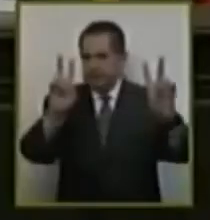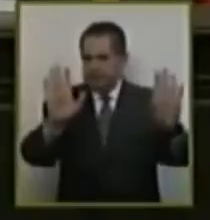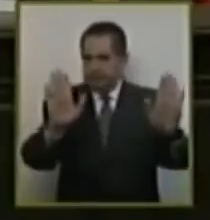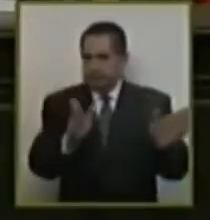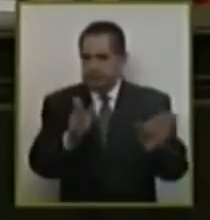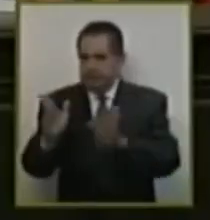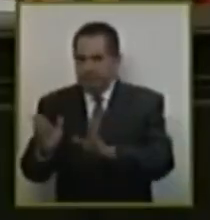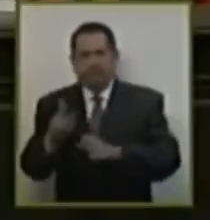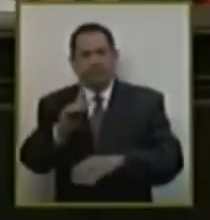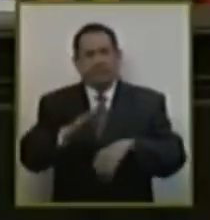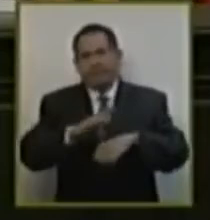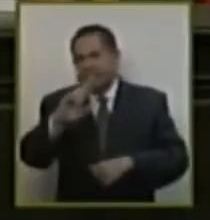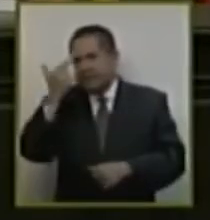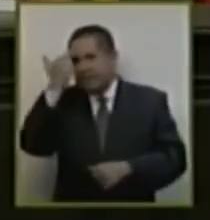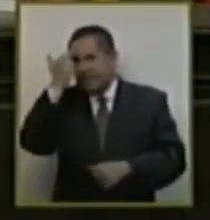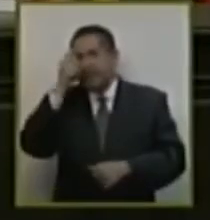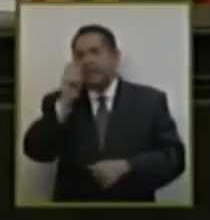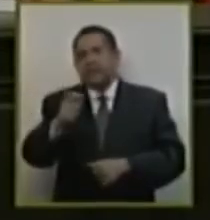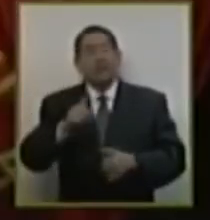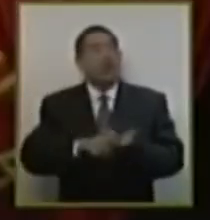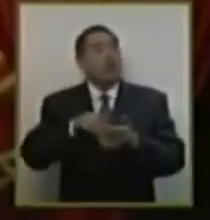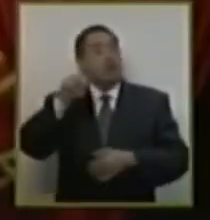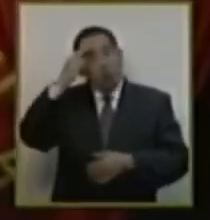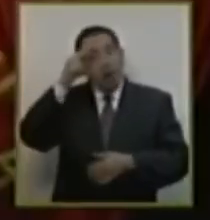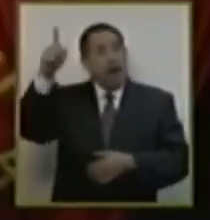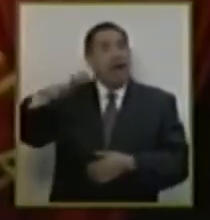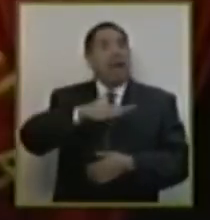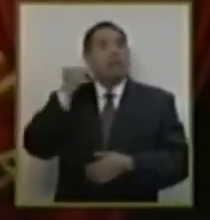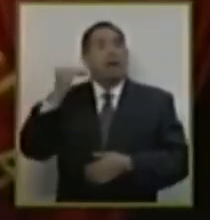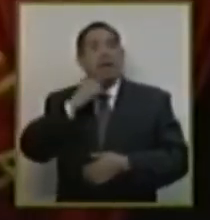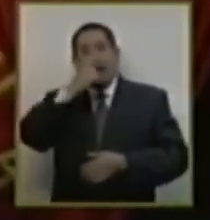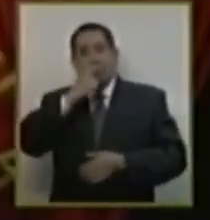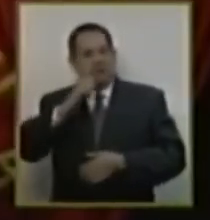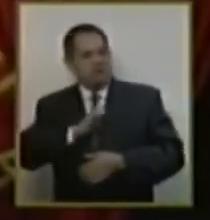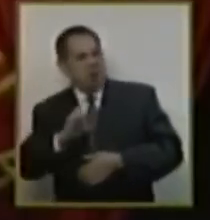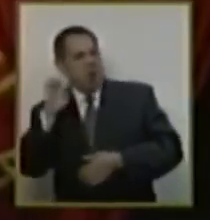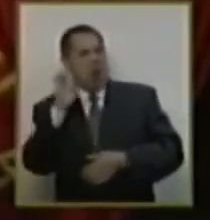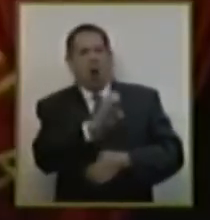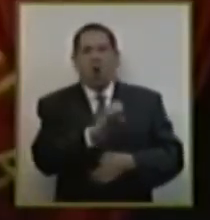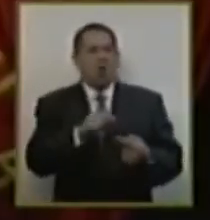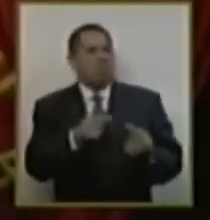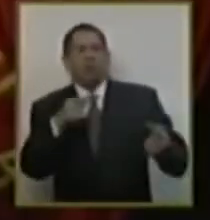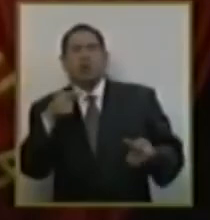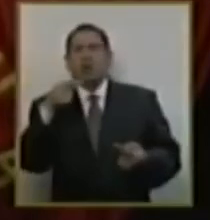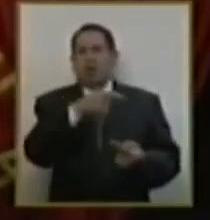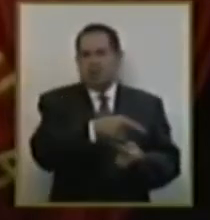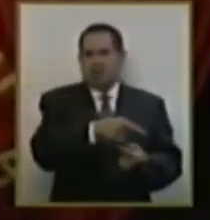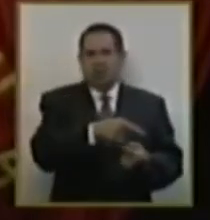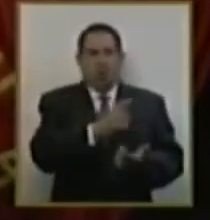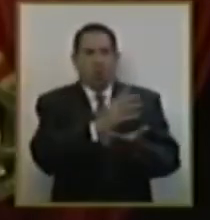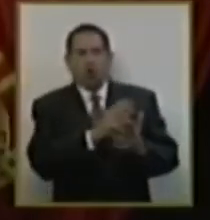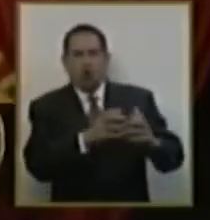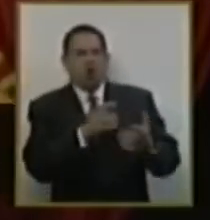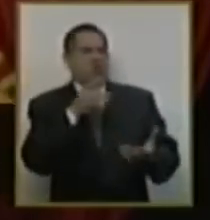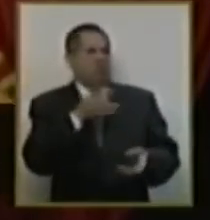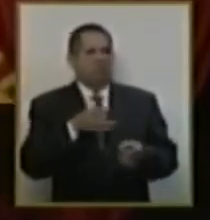recordar que la Alemania de Hitler declaró como enemigos principales, aunque no únicos, a